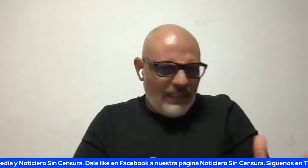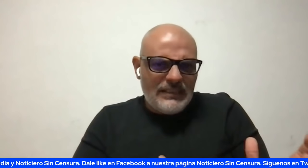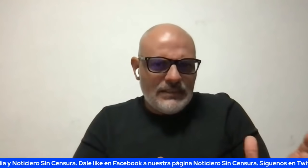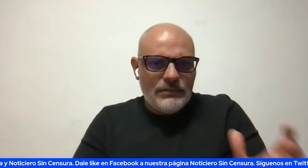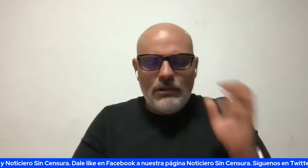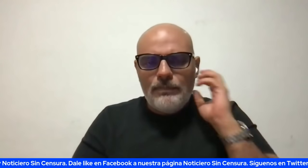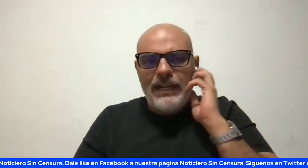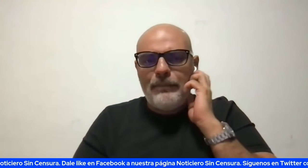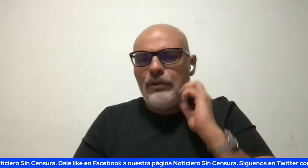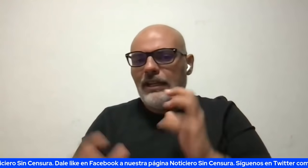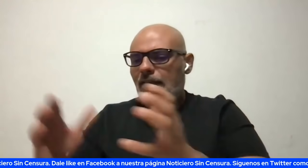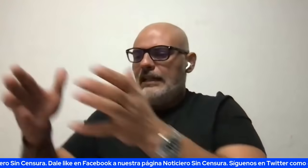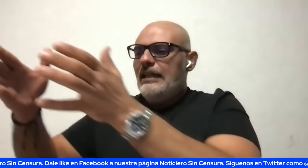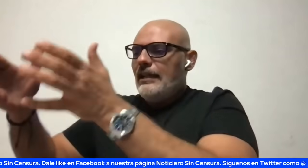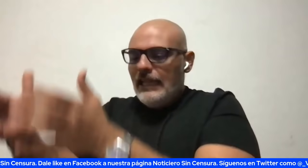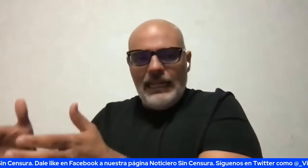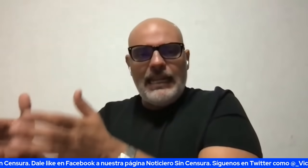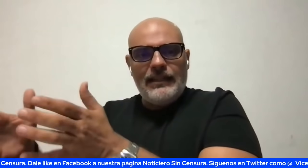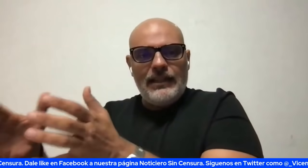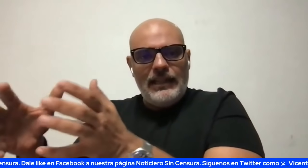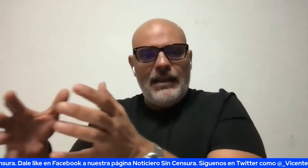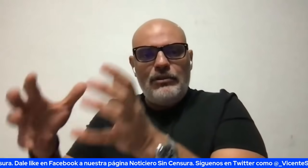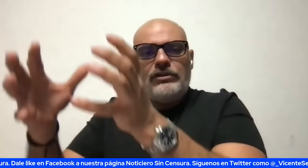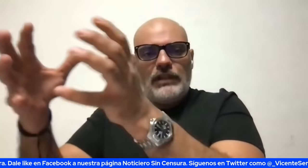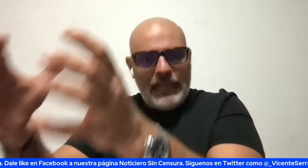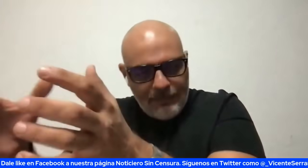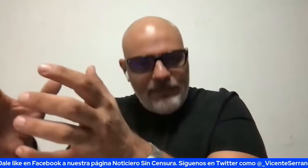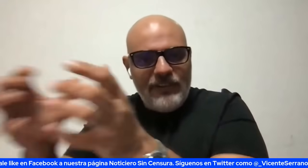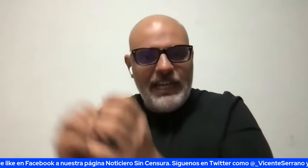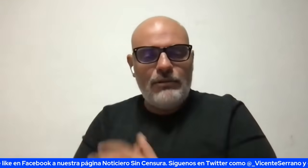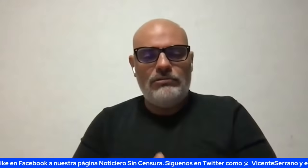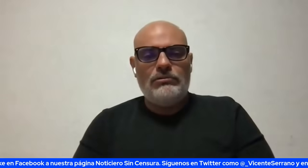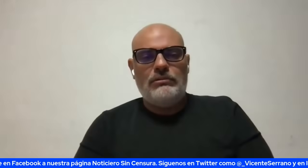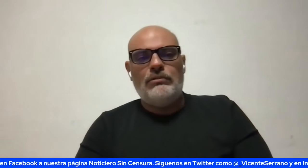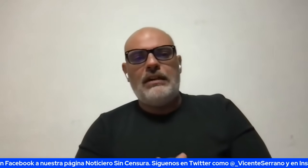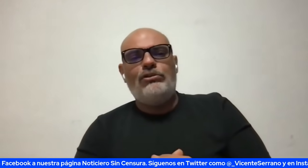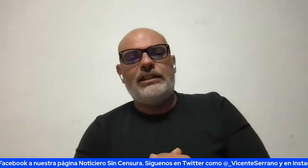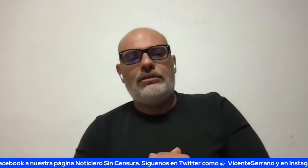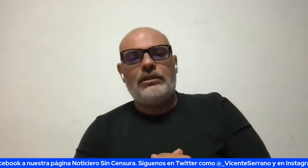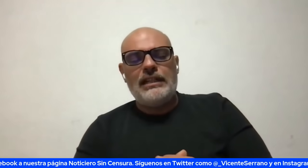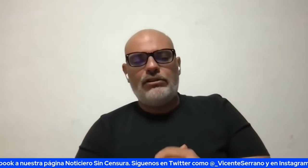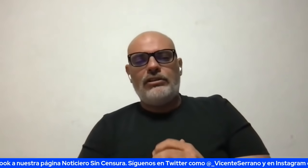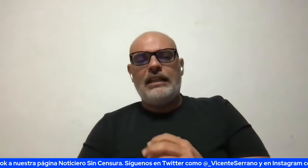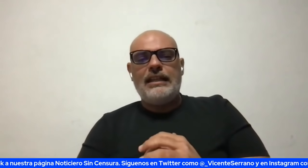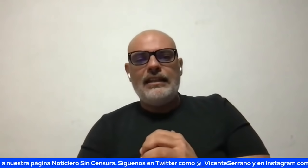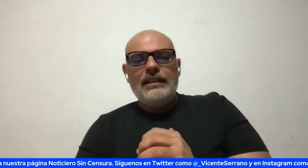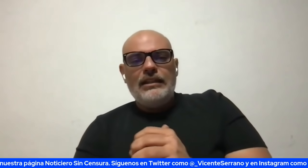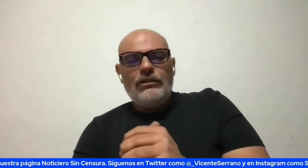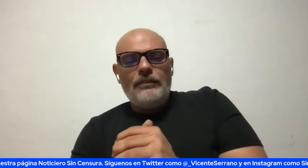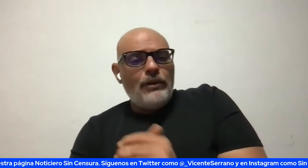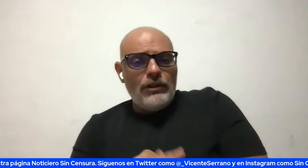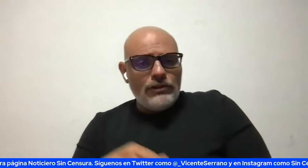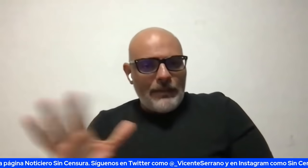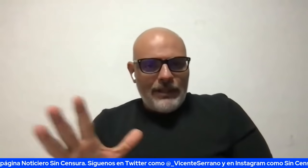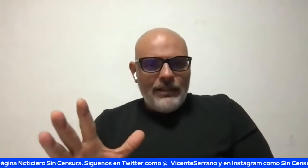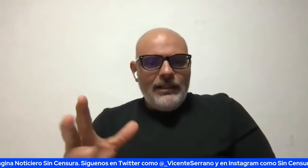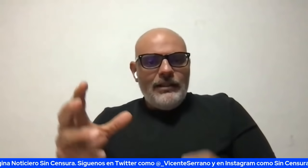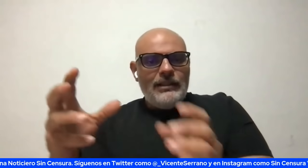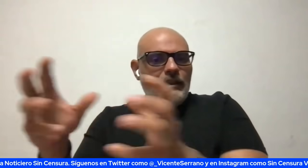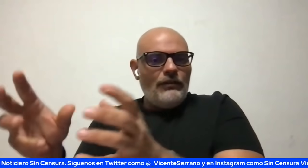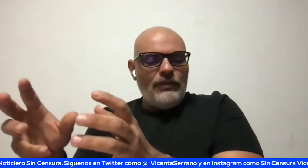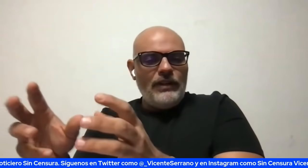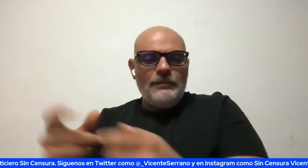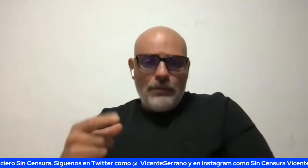como fifís, ¿no? Para poder, digamos, ejemplificar un sector de la sociedad, ¿no? Pero ellos, a